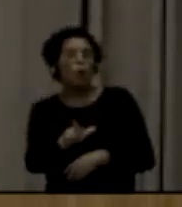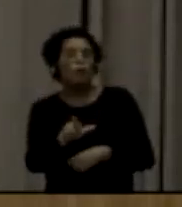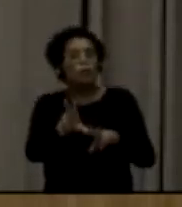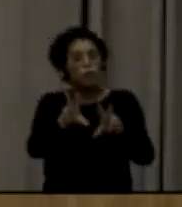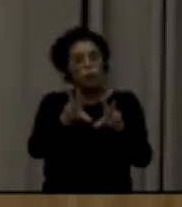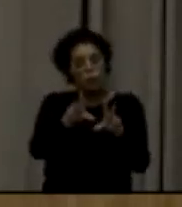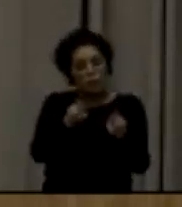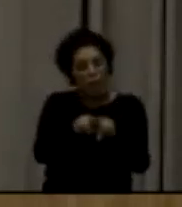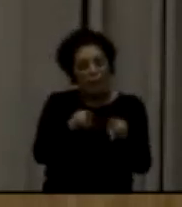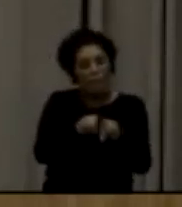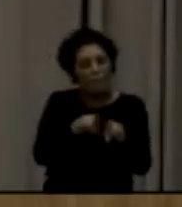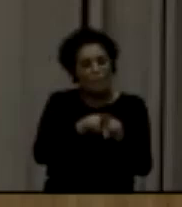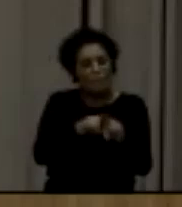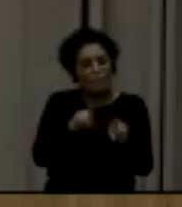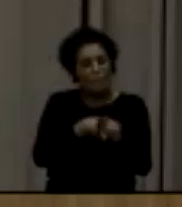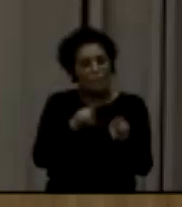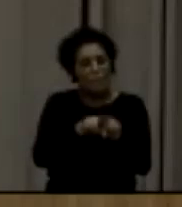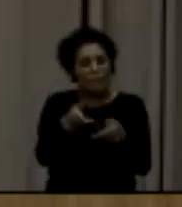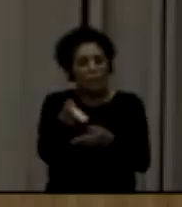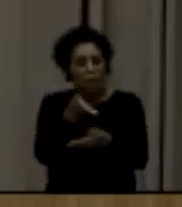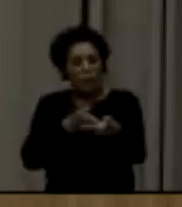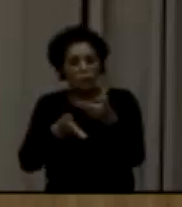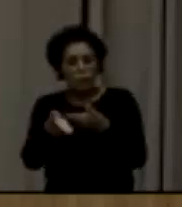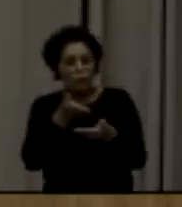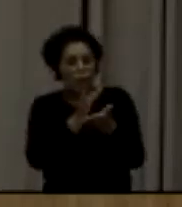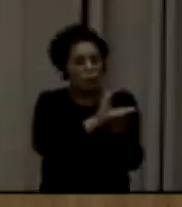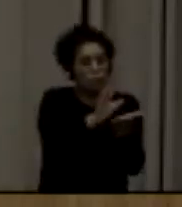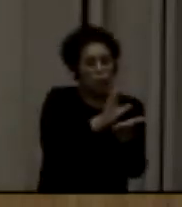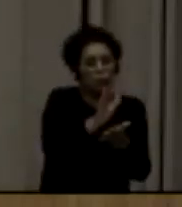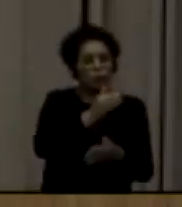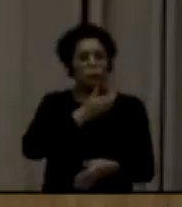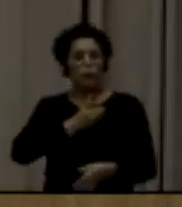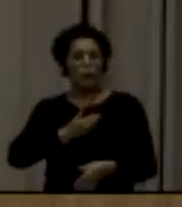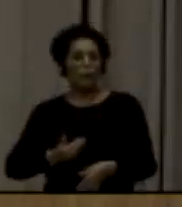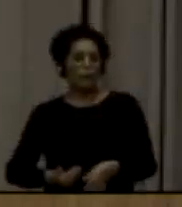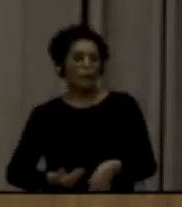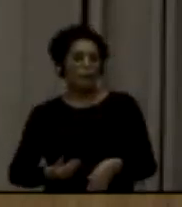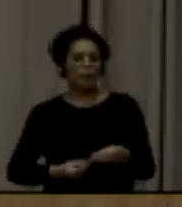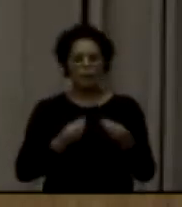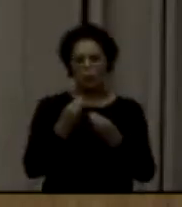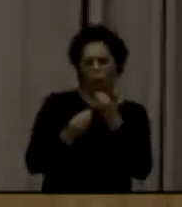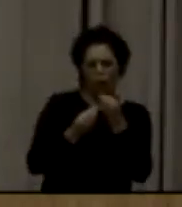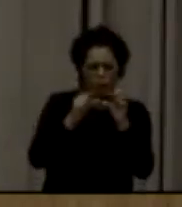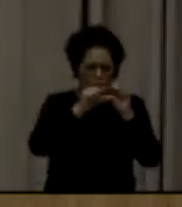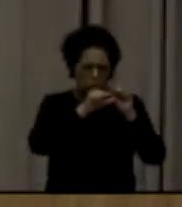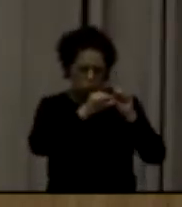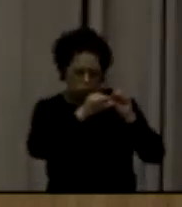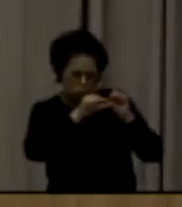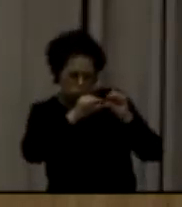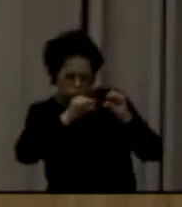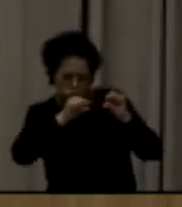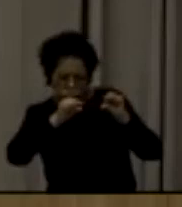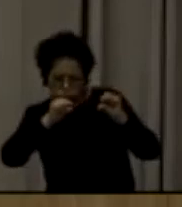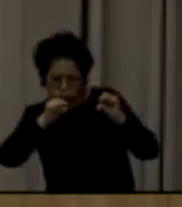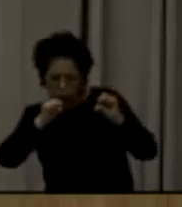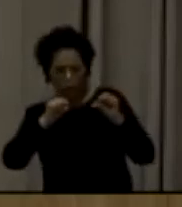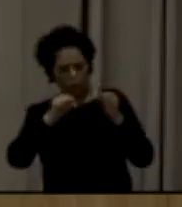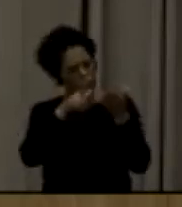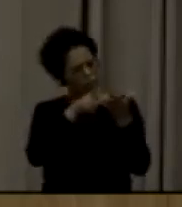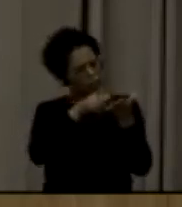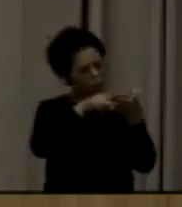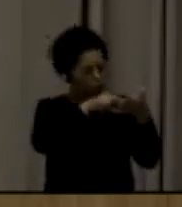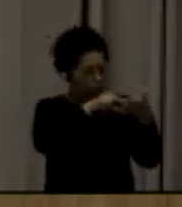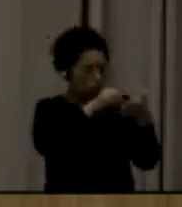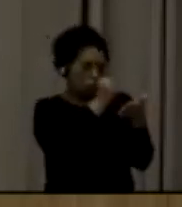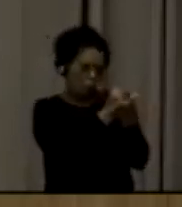compartiendo algunos aspectos de apropiación de recursos públicos son con las letras pequeñas de los contratos de hospitalización cirugía